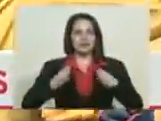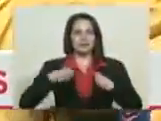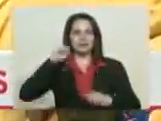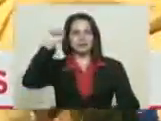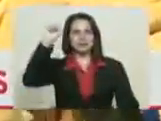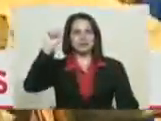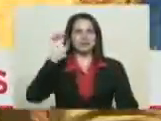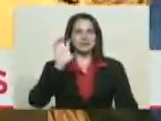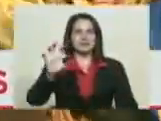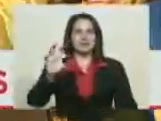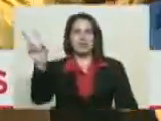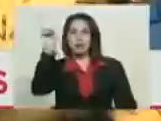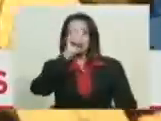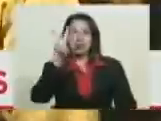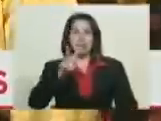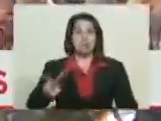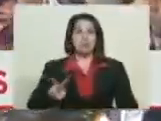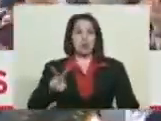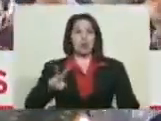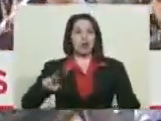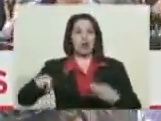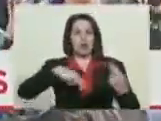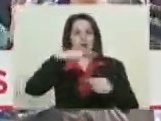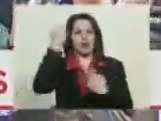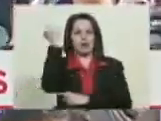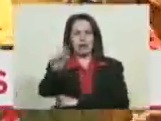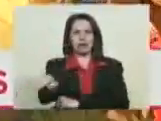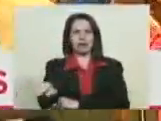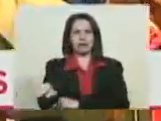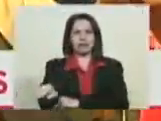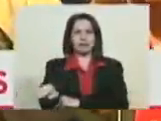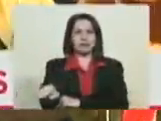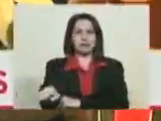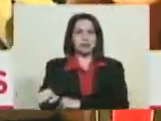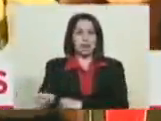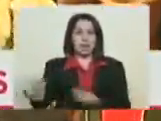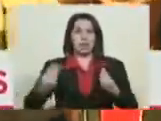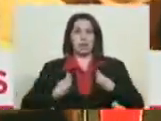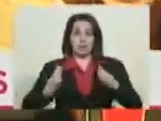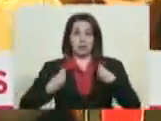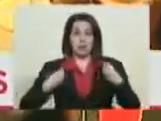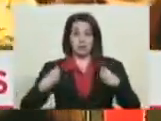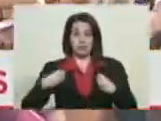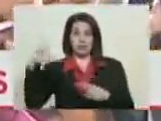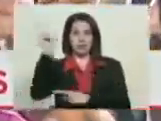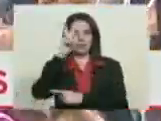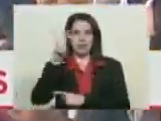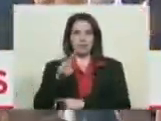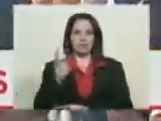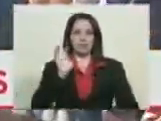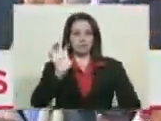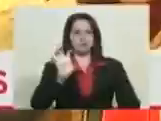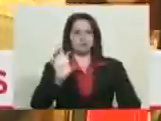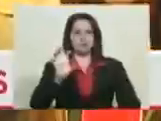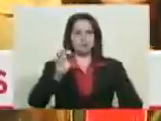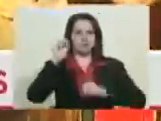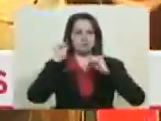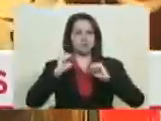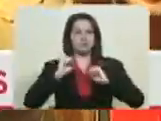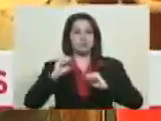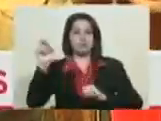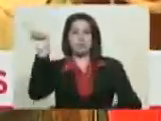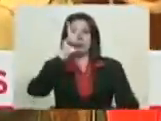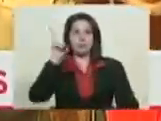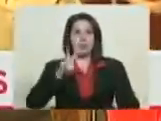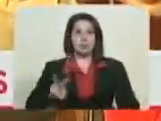¡Que viva la Venezuela rebelde! ¡Que viva la Venezuela patriótica! ¡Que viva la